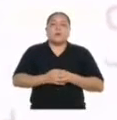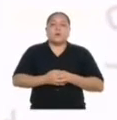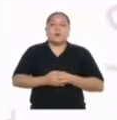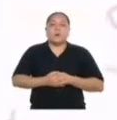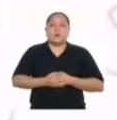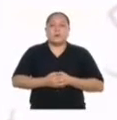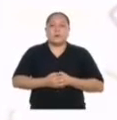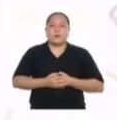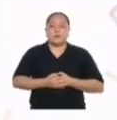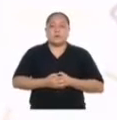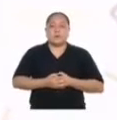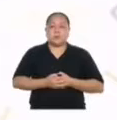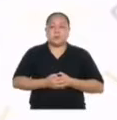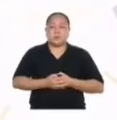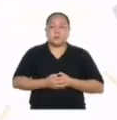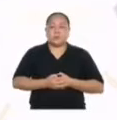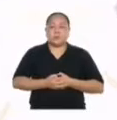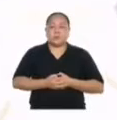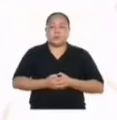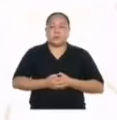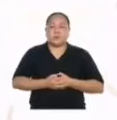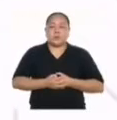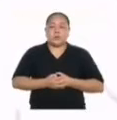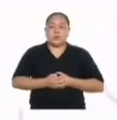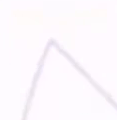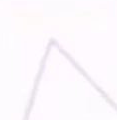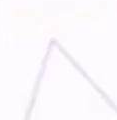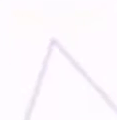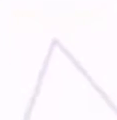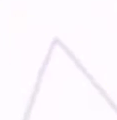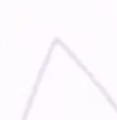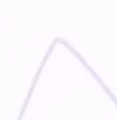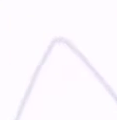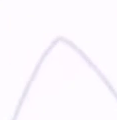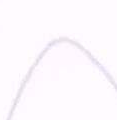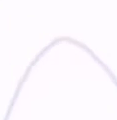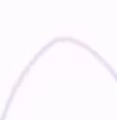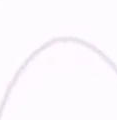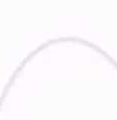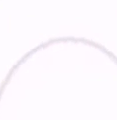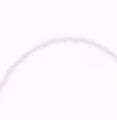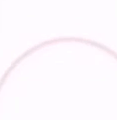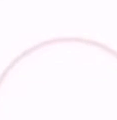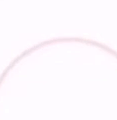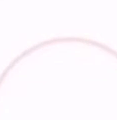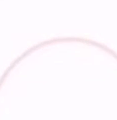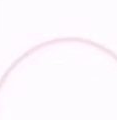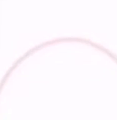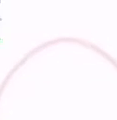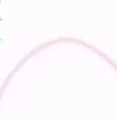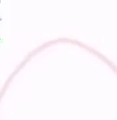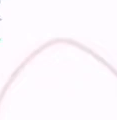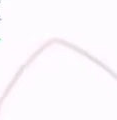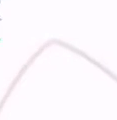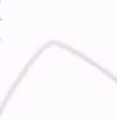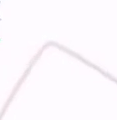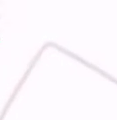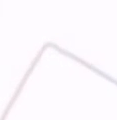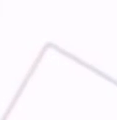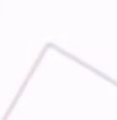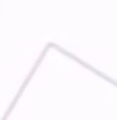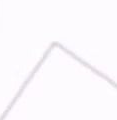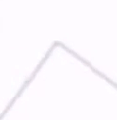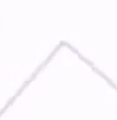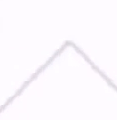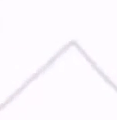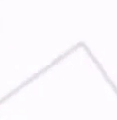que disfrutamos realizar y lo textualizamos. Ya tenemos la versión preliminar de nuestro reporte. En el